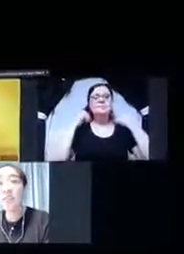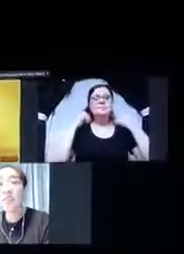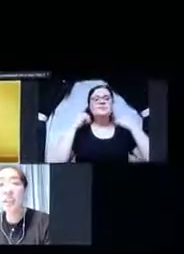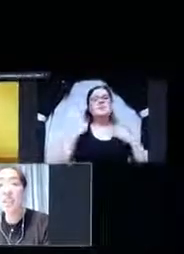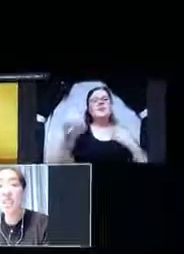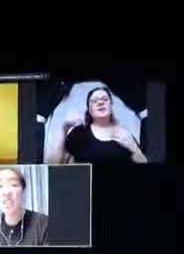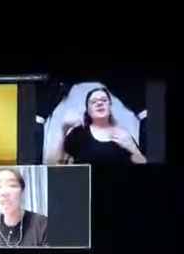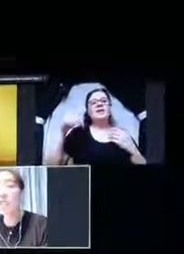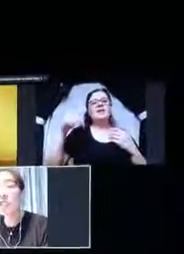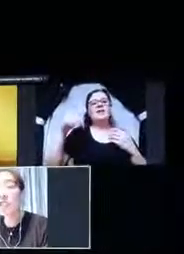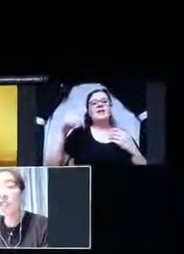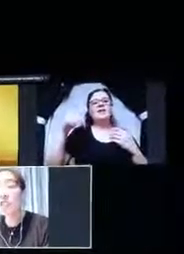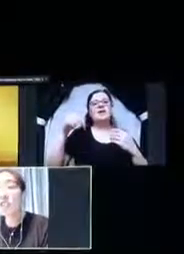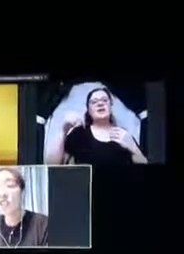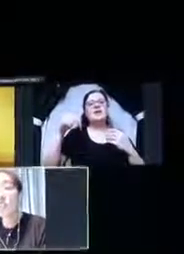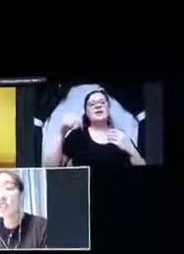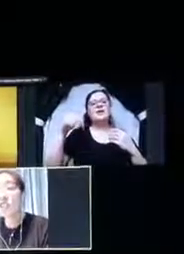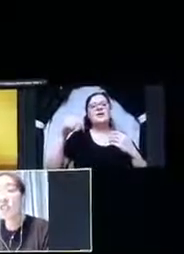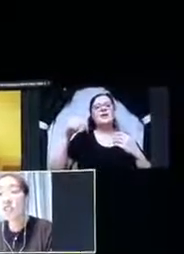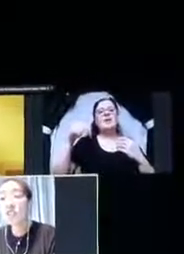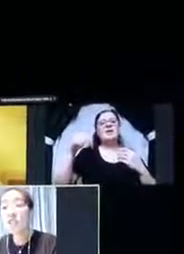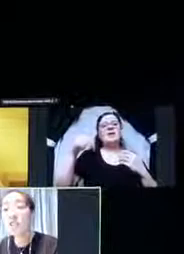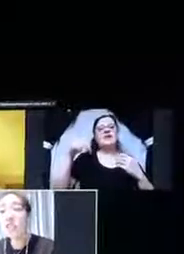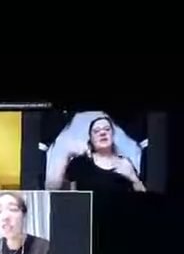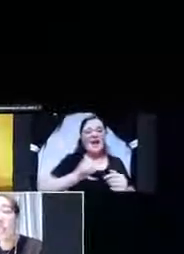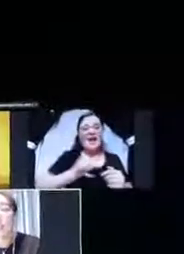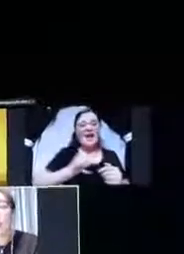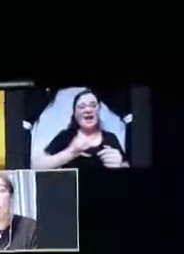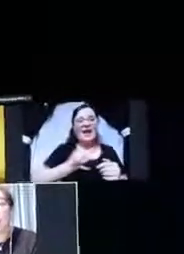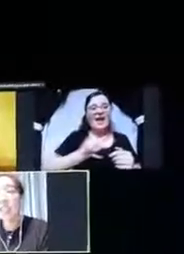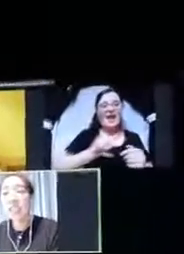Este año arrancó con Georgie.